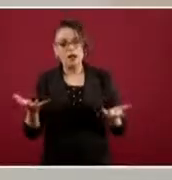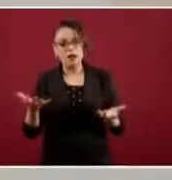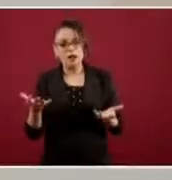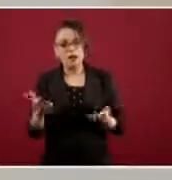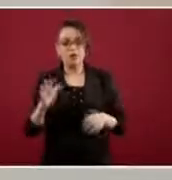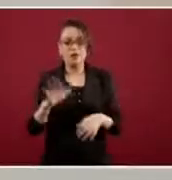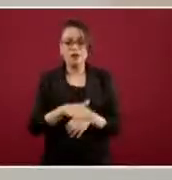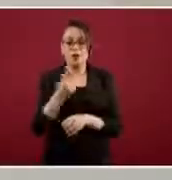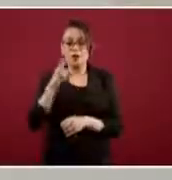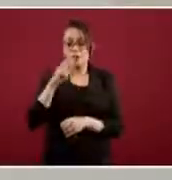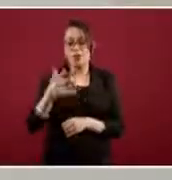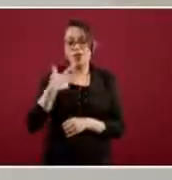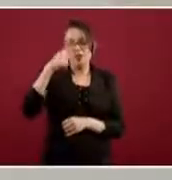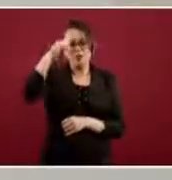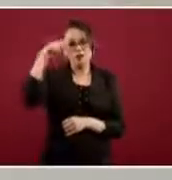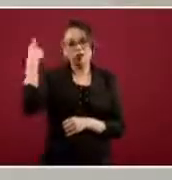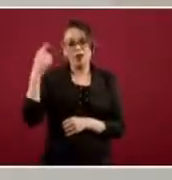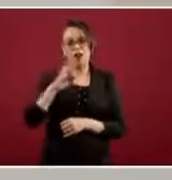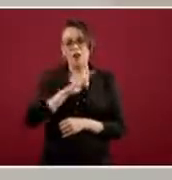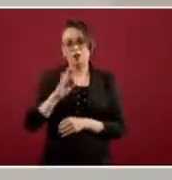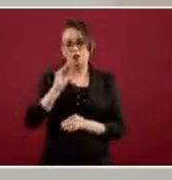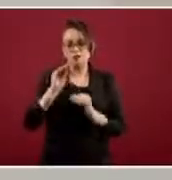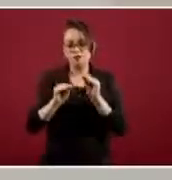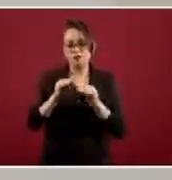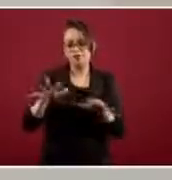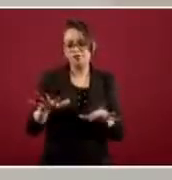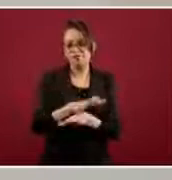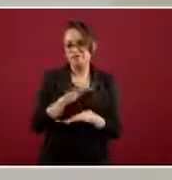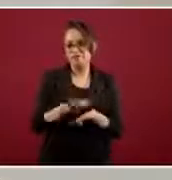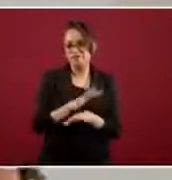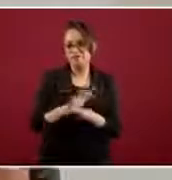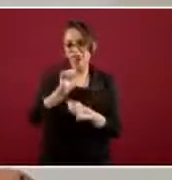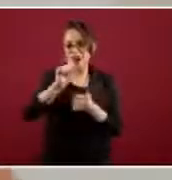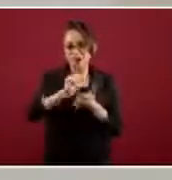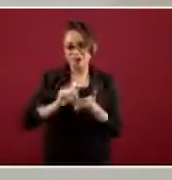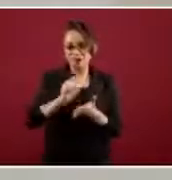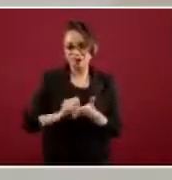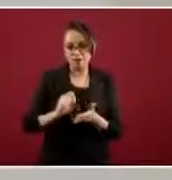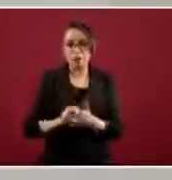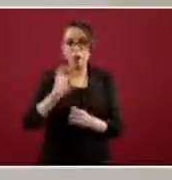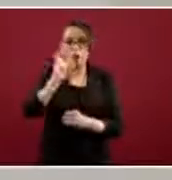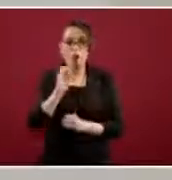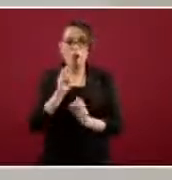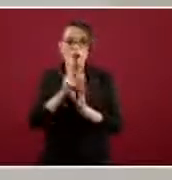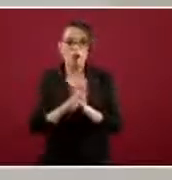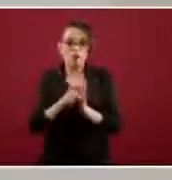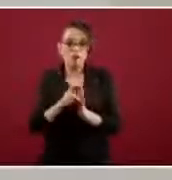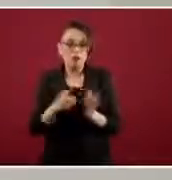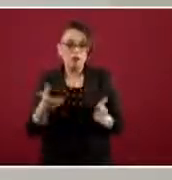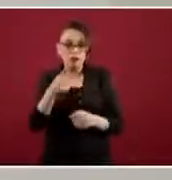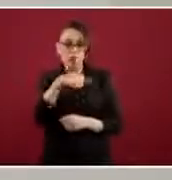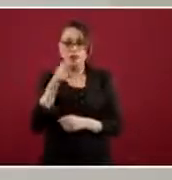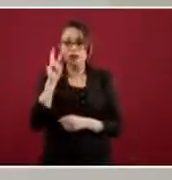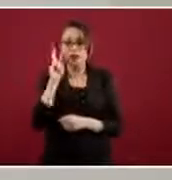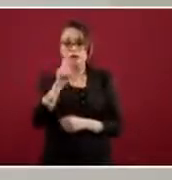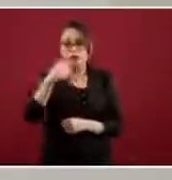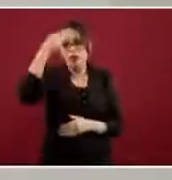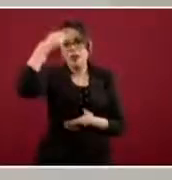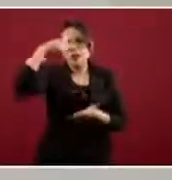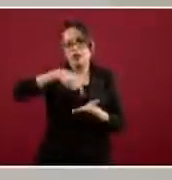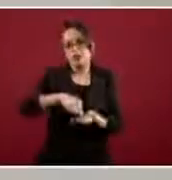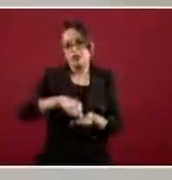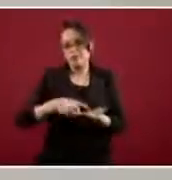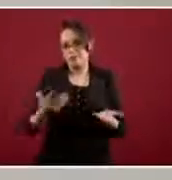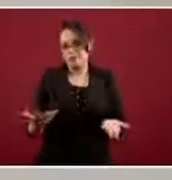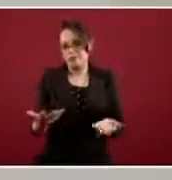escrita como la información visual. Entonces, es útil hacer una reflexión